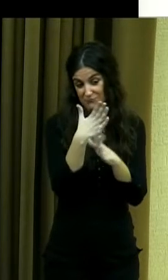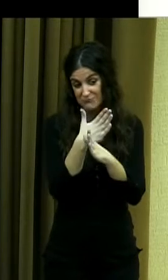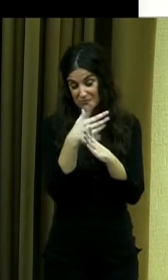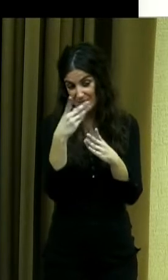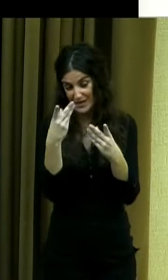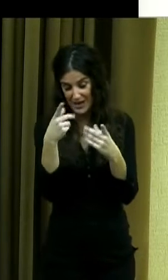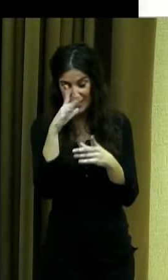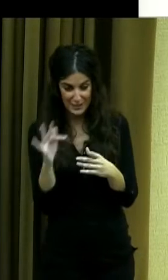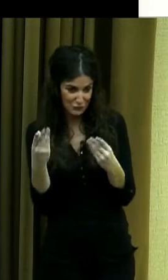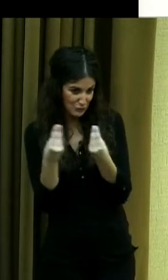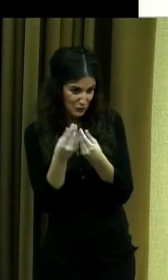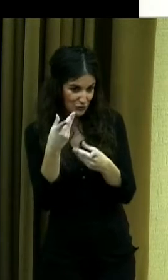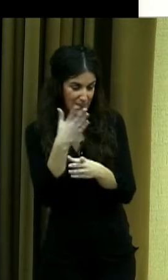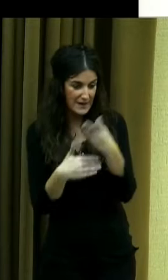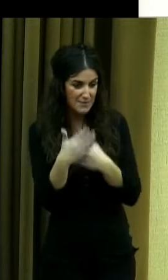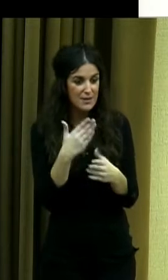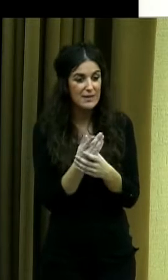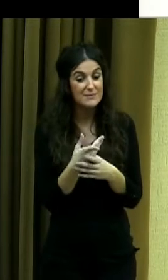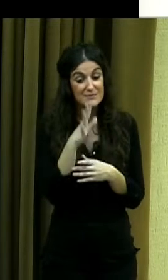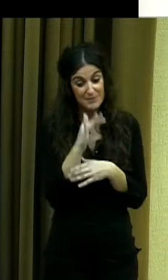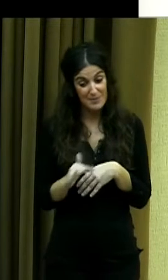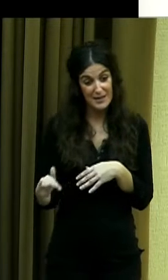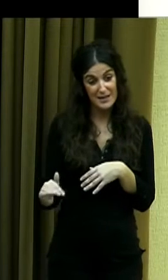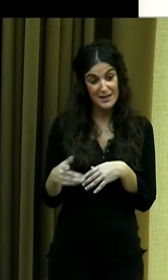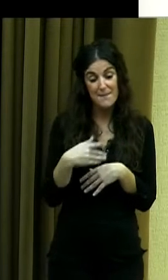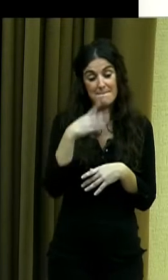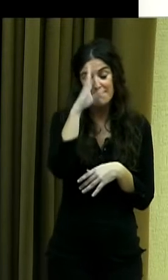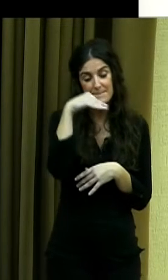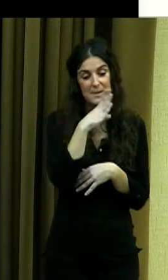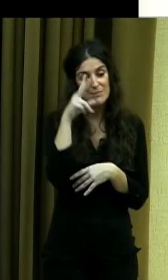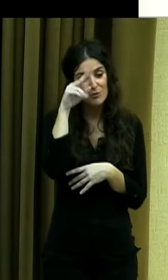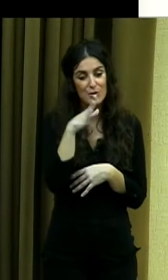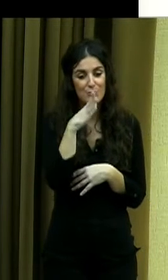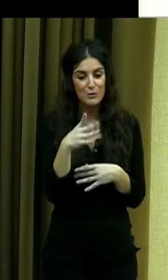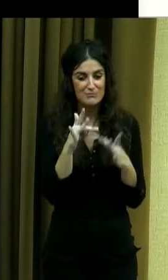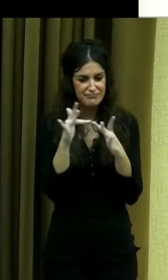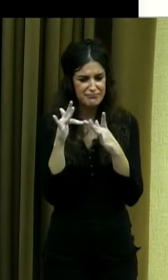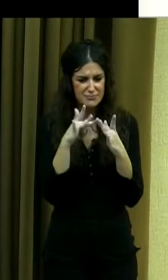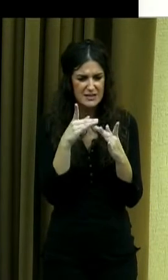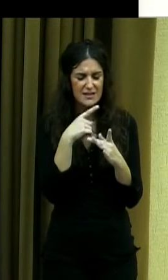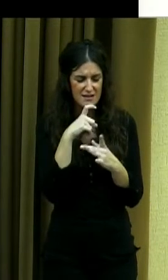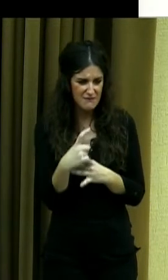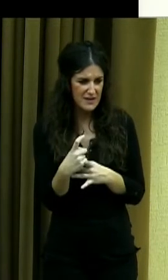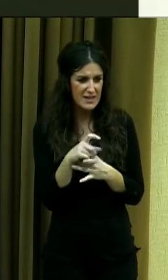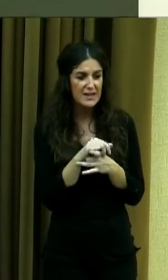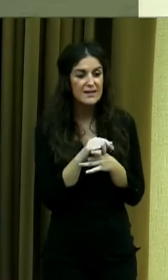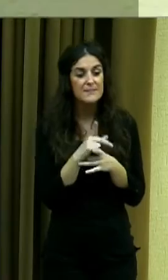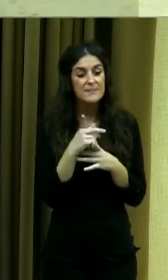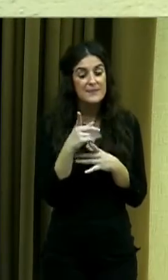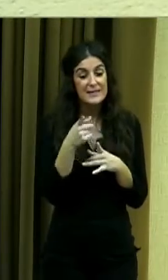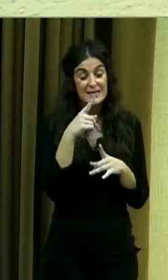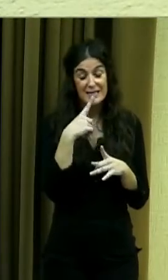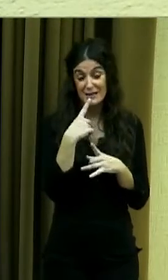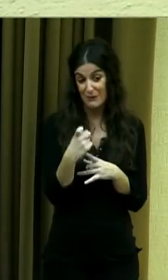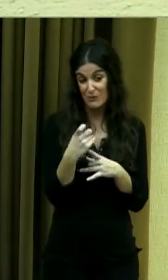discapacidad. Cuando era más pequeña, sus padres estaban preocupados porque tenía mucha dificultad para interaccionar con los demás. Esas dificultades han